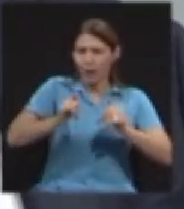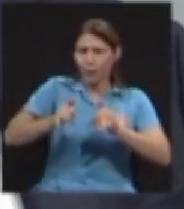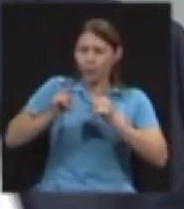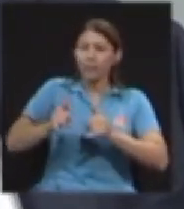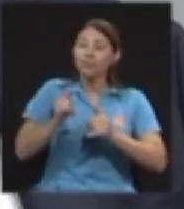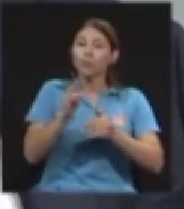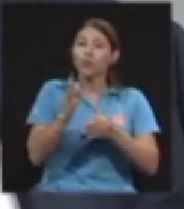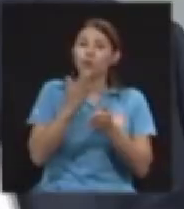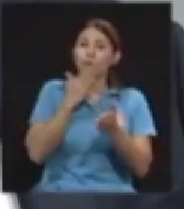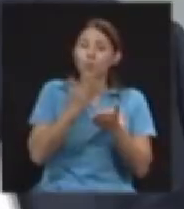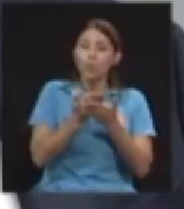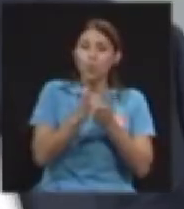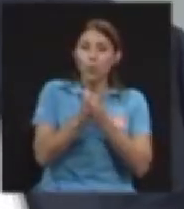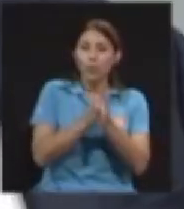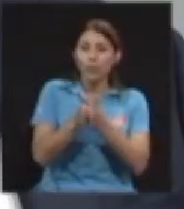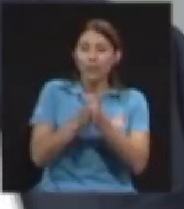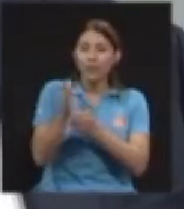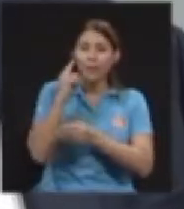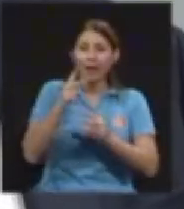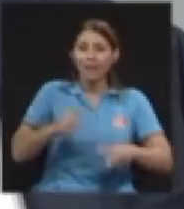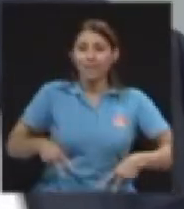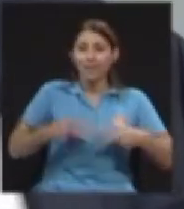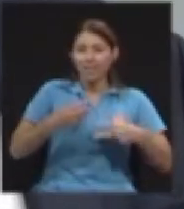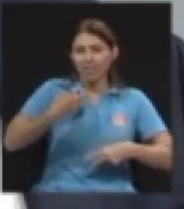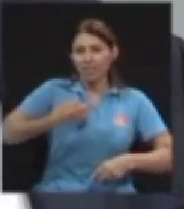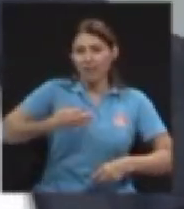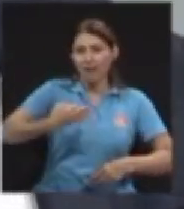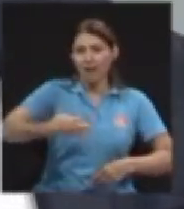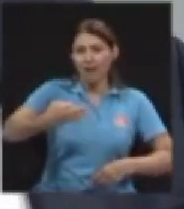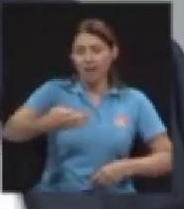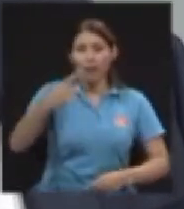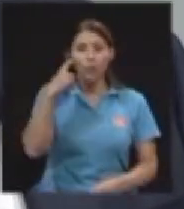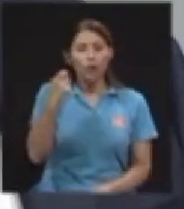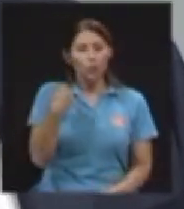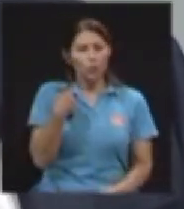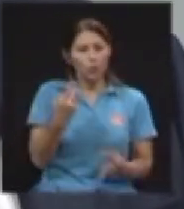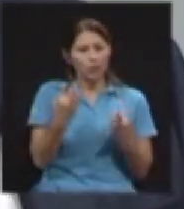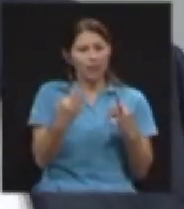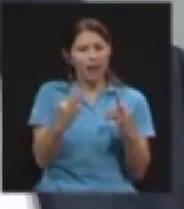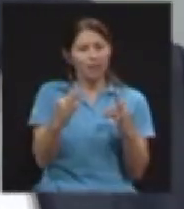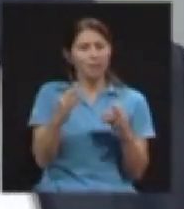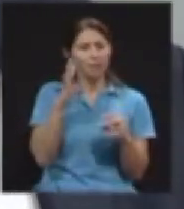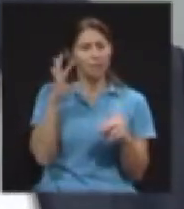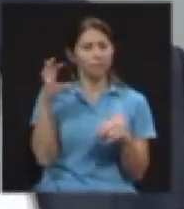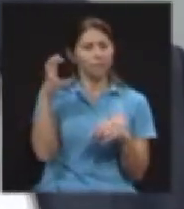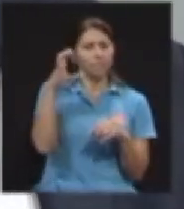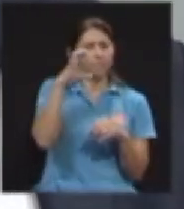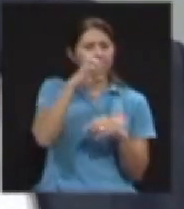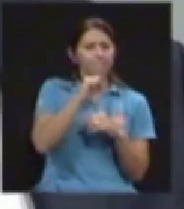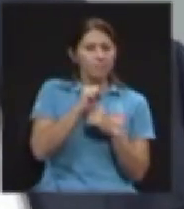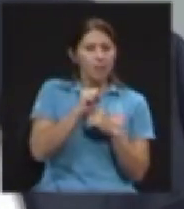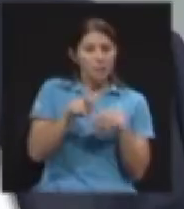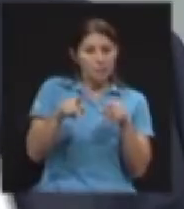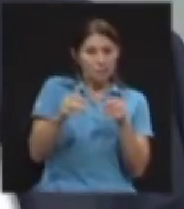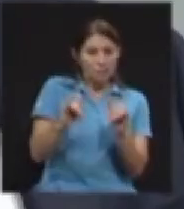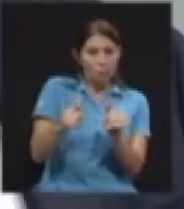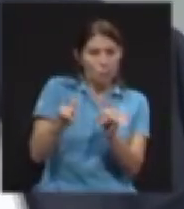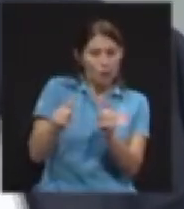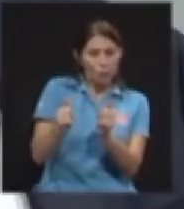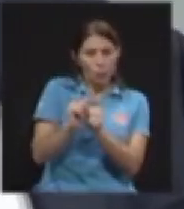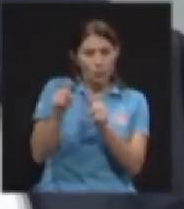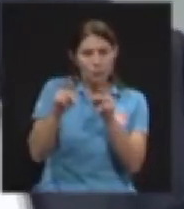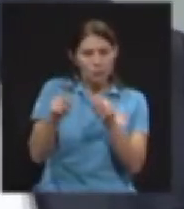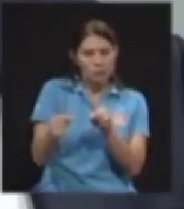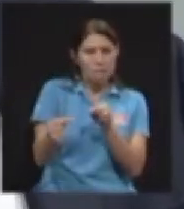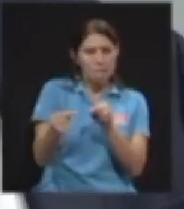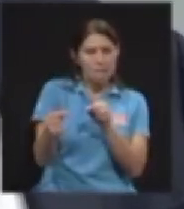pues uno trata de predecir cuál es el comportamiento de su oponente o su contraparte